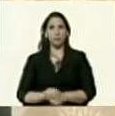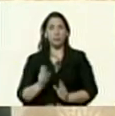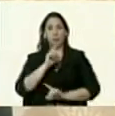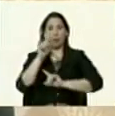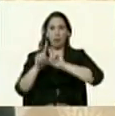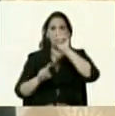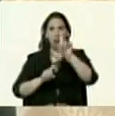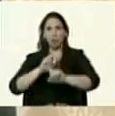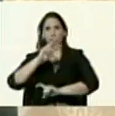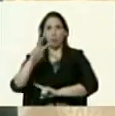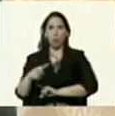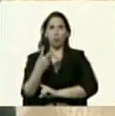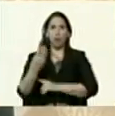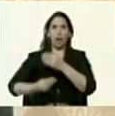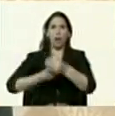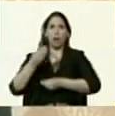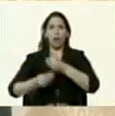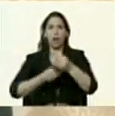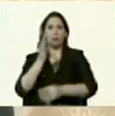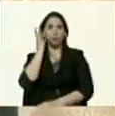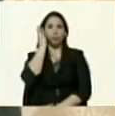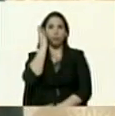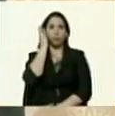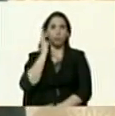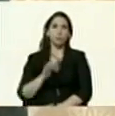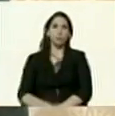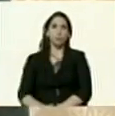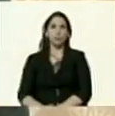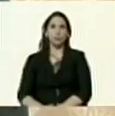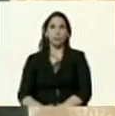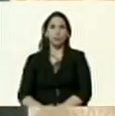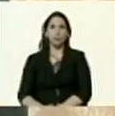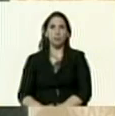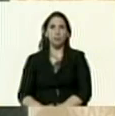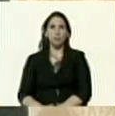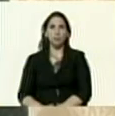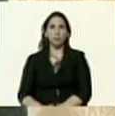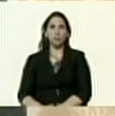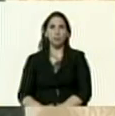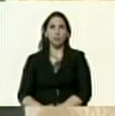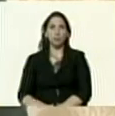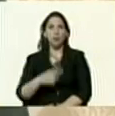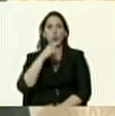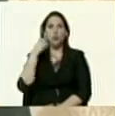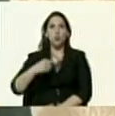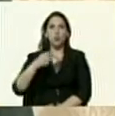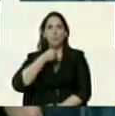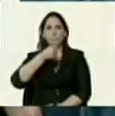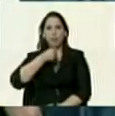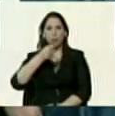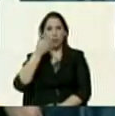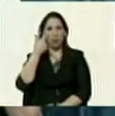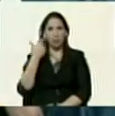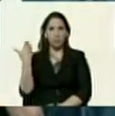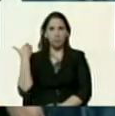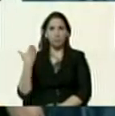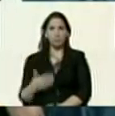La segunda pregunta la realiza Magda Givelli de la agencia Sputnik de Rusia.